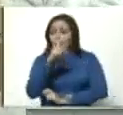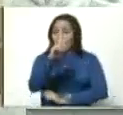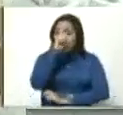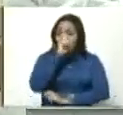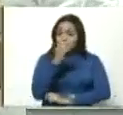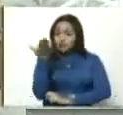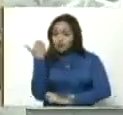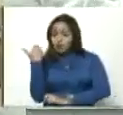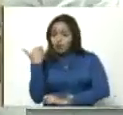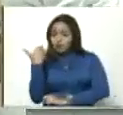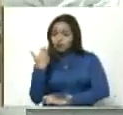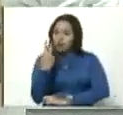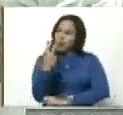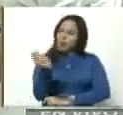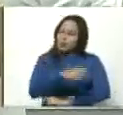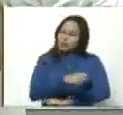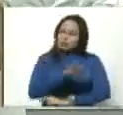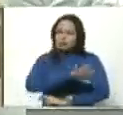un año y 2 meses.